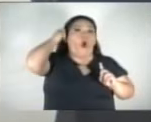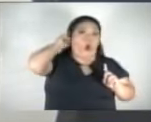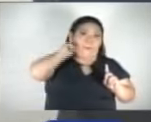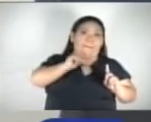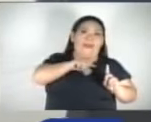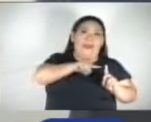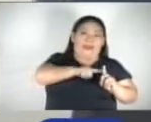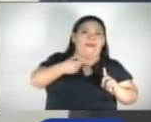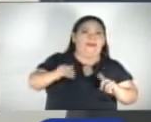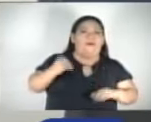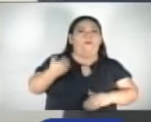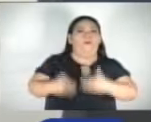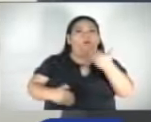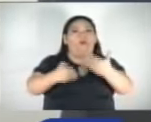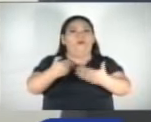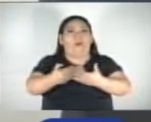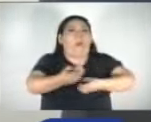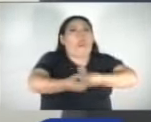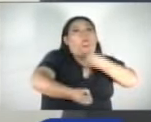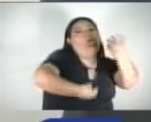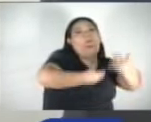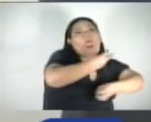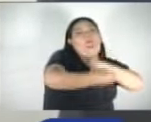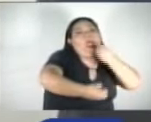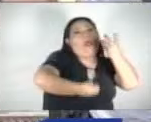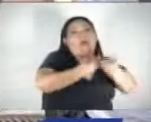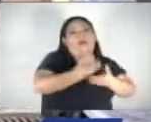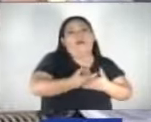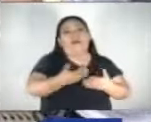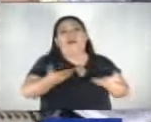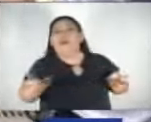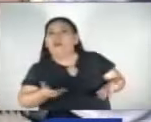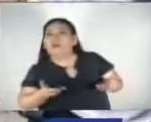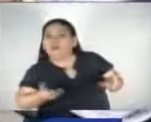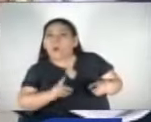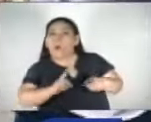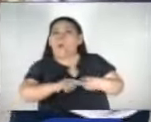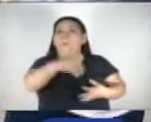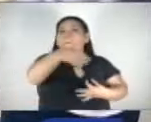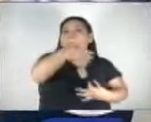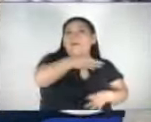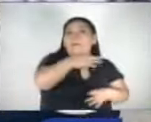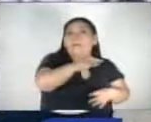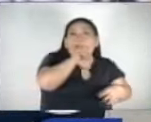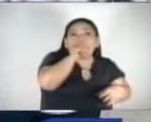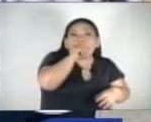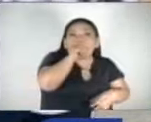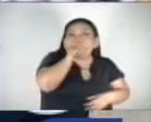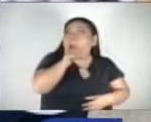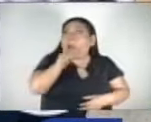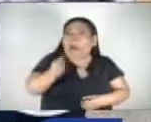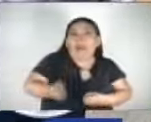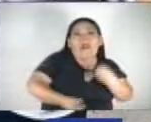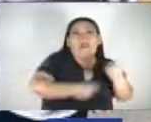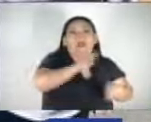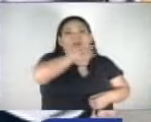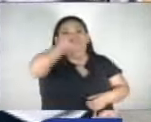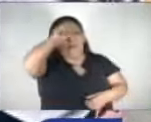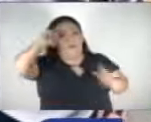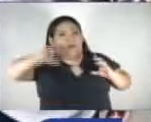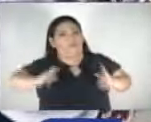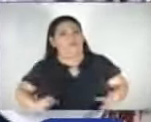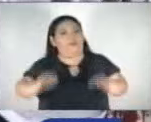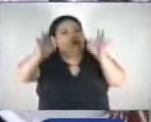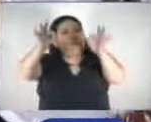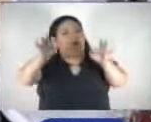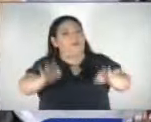Mason era procesado por revelación de hechos, actuaciones o documentos secretos por empleado oficial